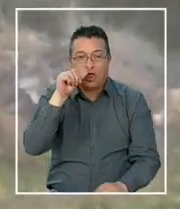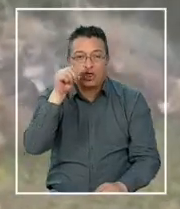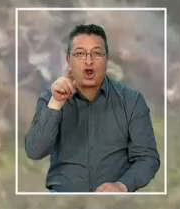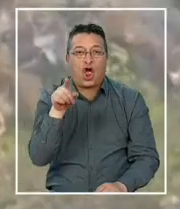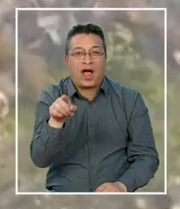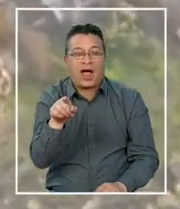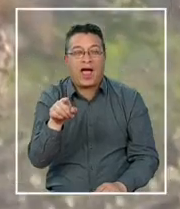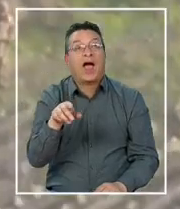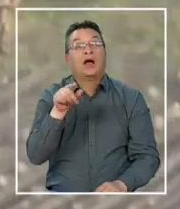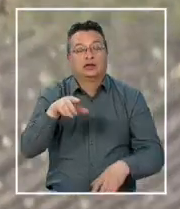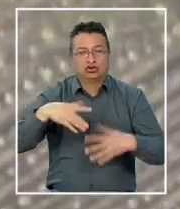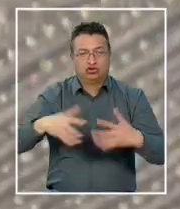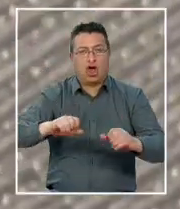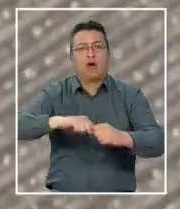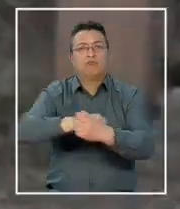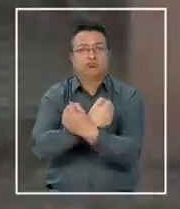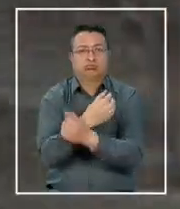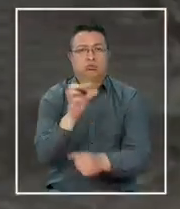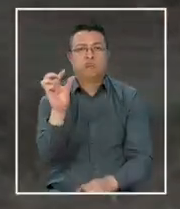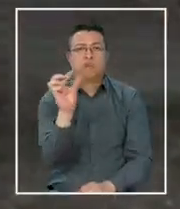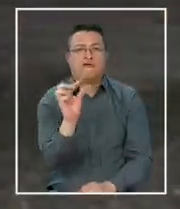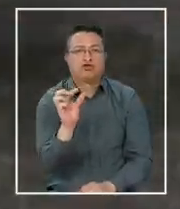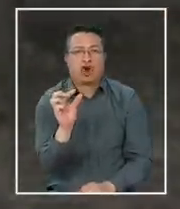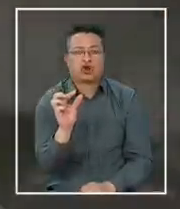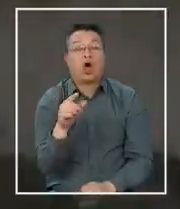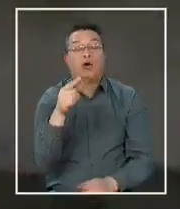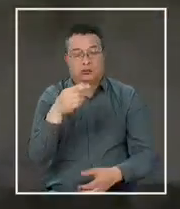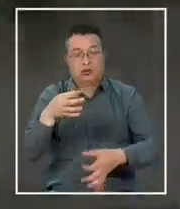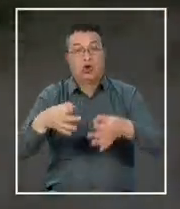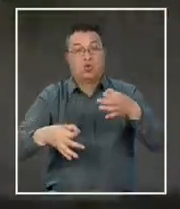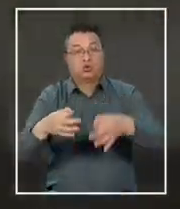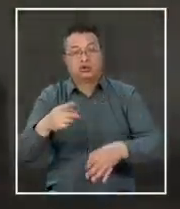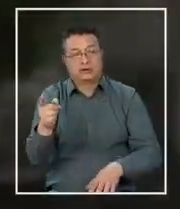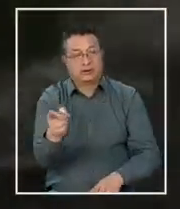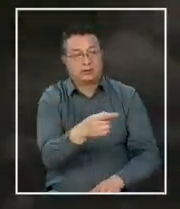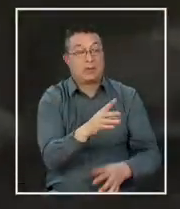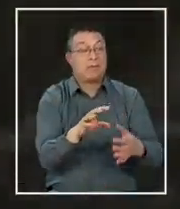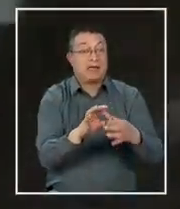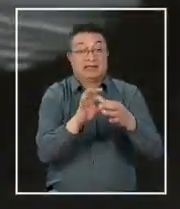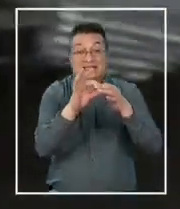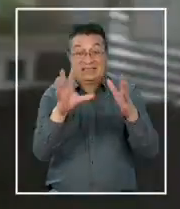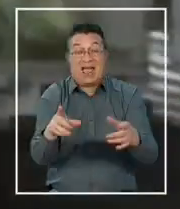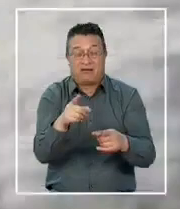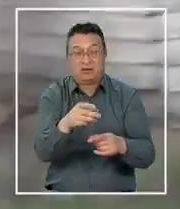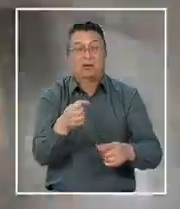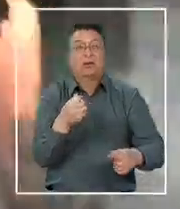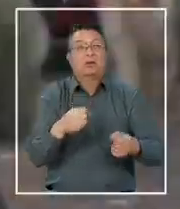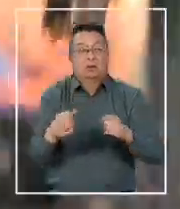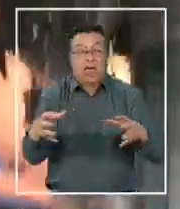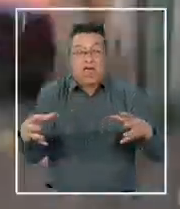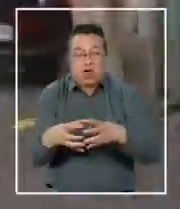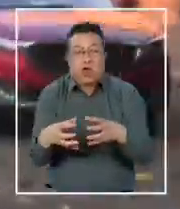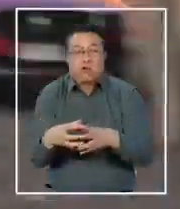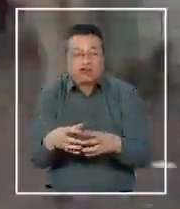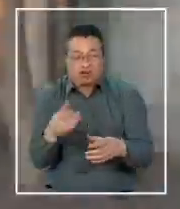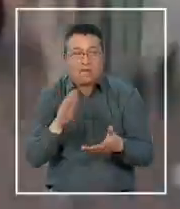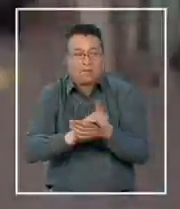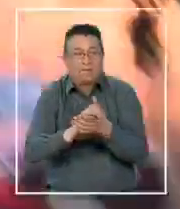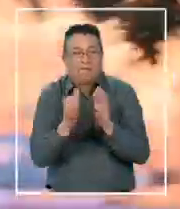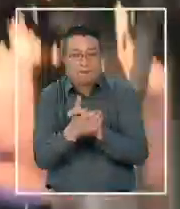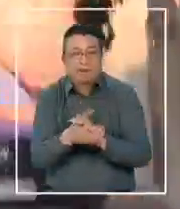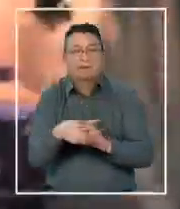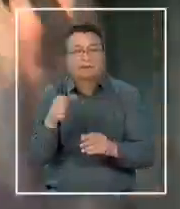ya están en prisión preventiva y enfrentarán a la Justicia con la agravante de haber actuado como agrupación para